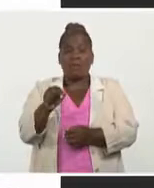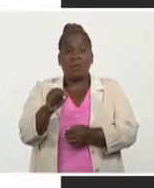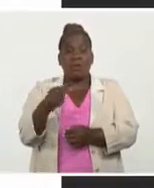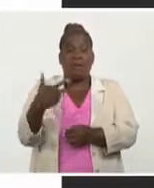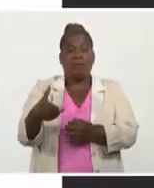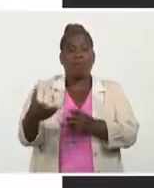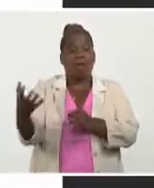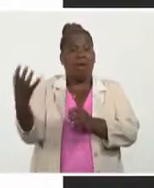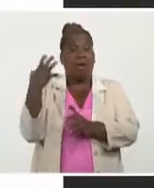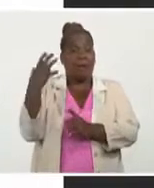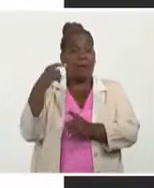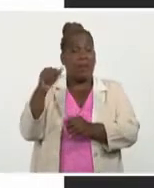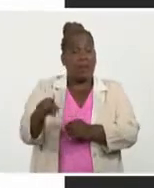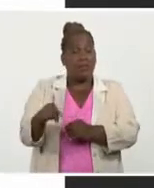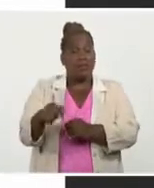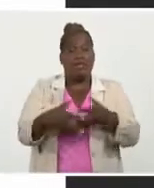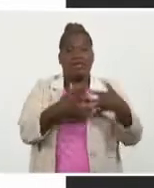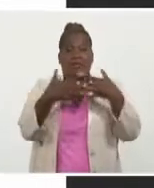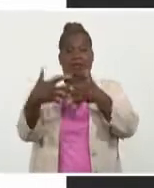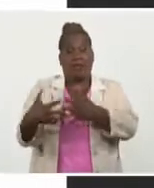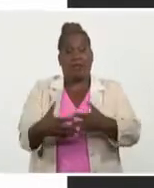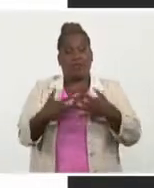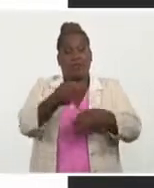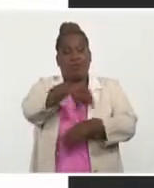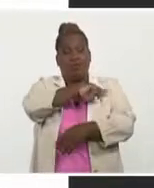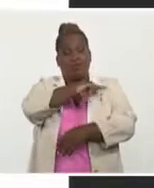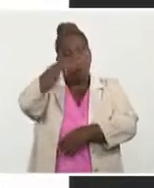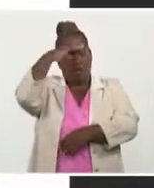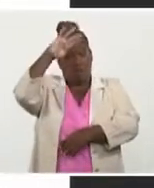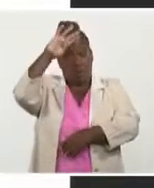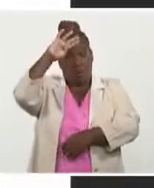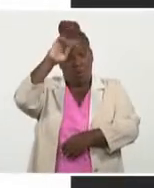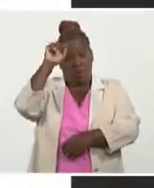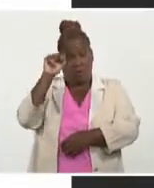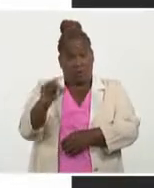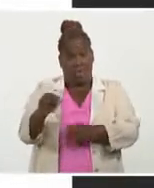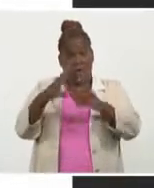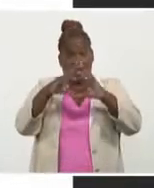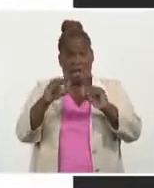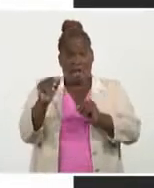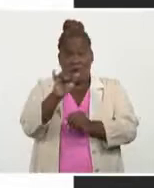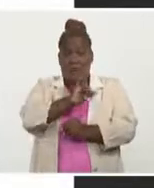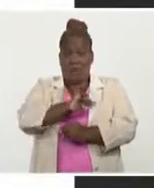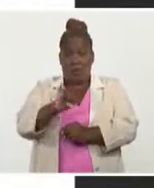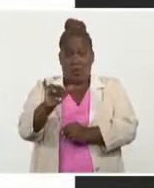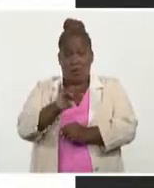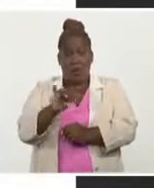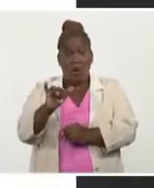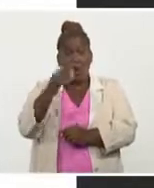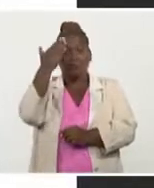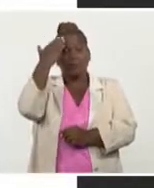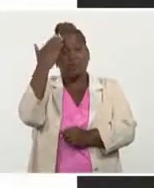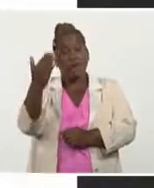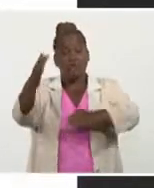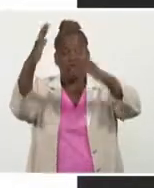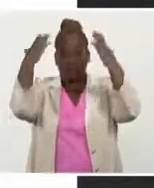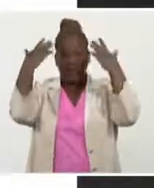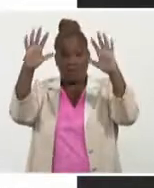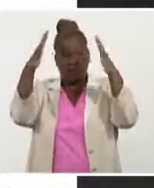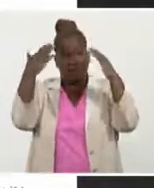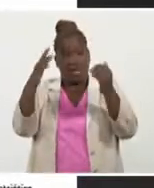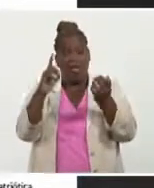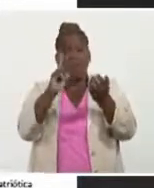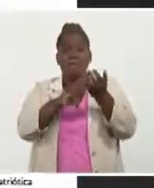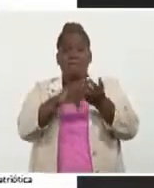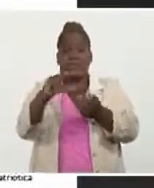y la hostilidad de las fuerzas imperialistas. Desde el Frente Farabundo Martí para la Liberación Nacional se enviaron felicitaciones al partido por